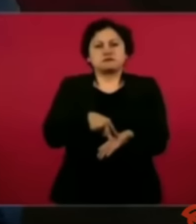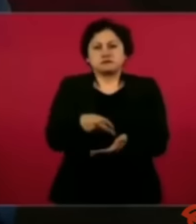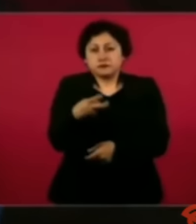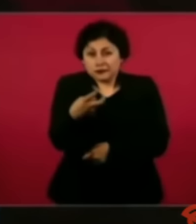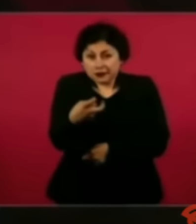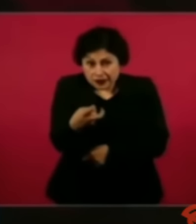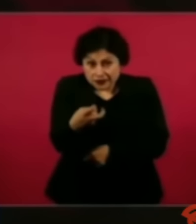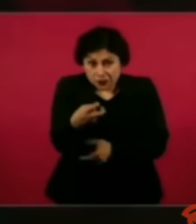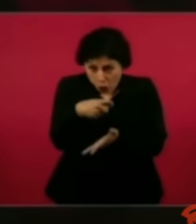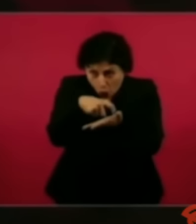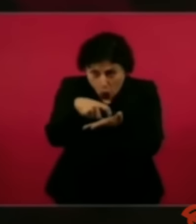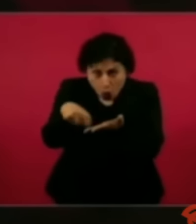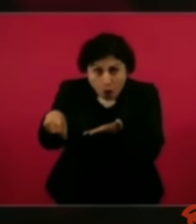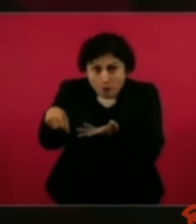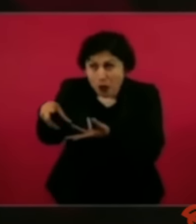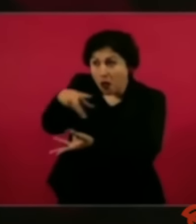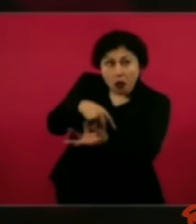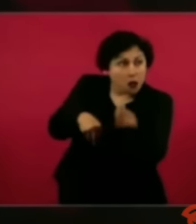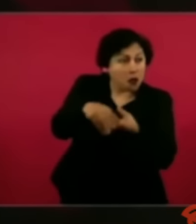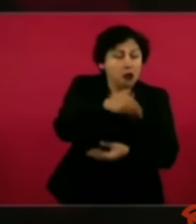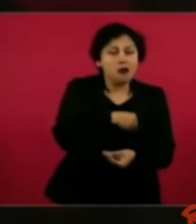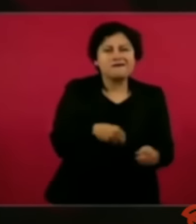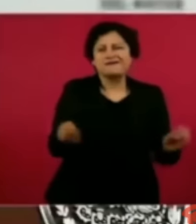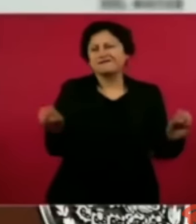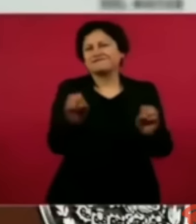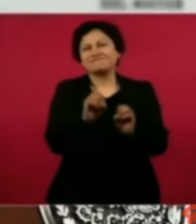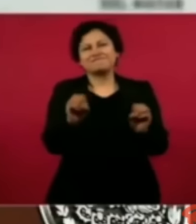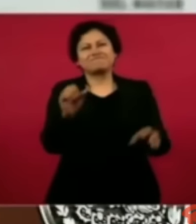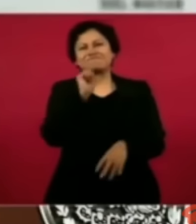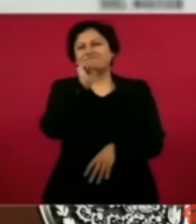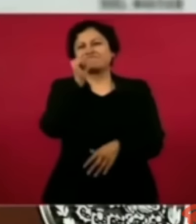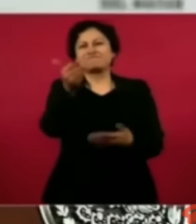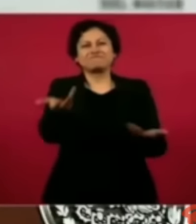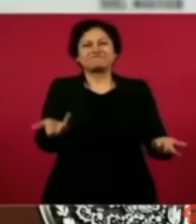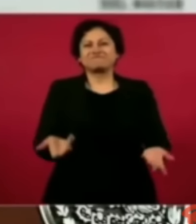con dinero, ni con todo el oro del mundo.